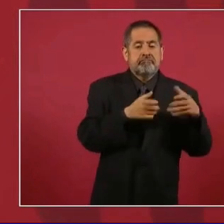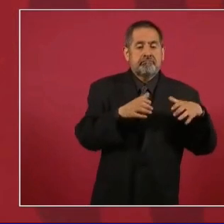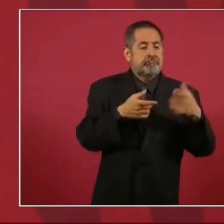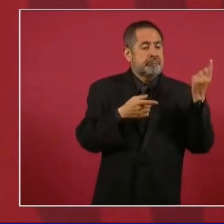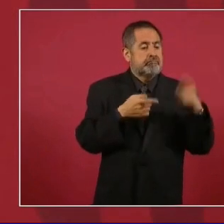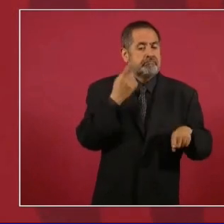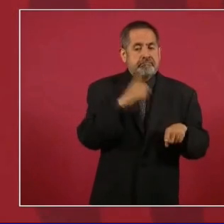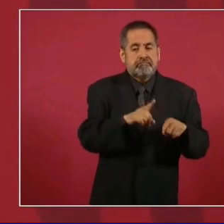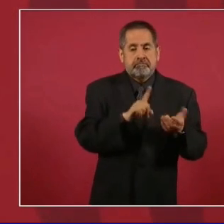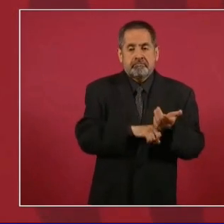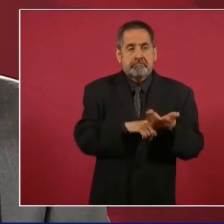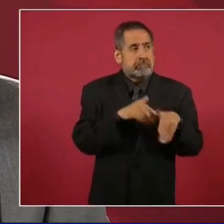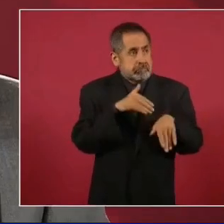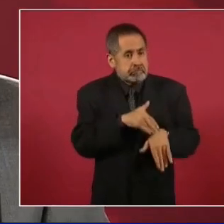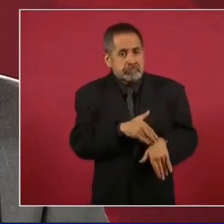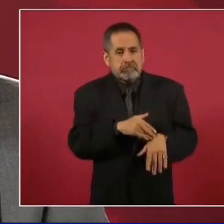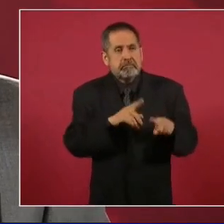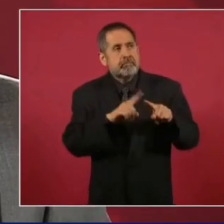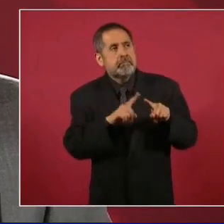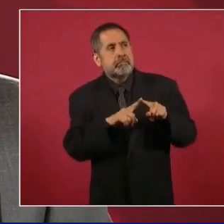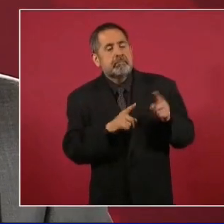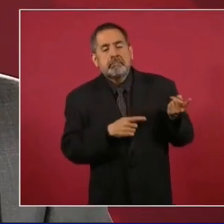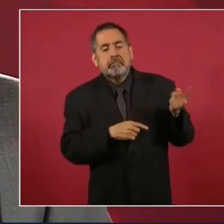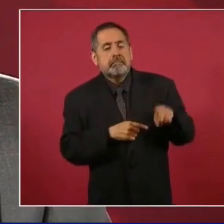¿Por quién?